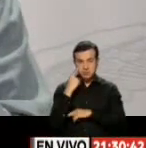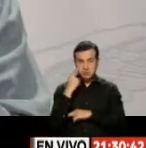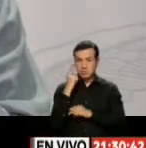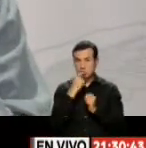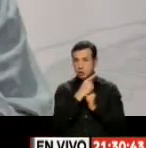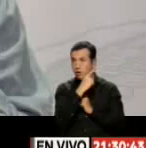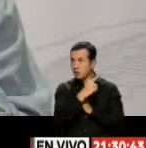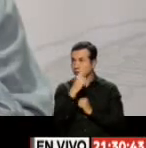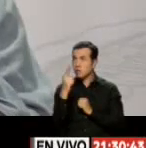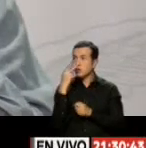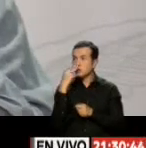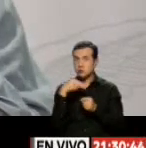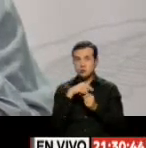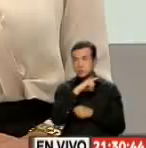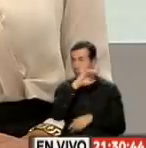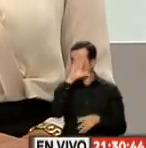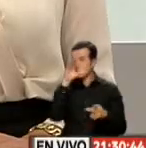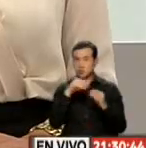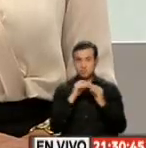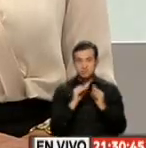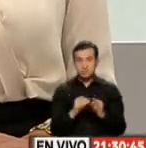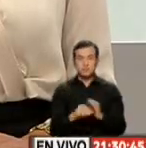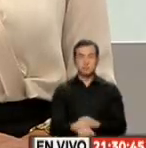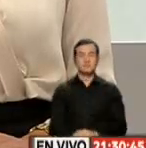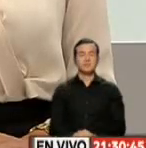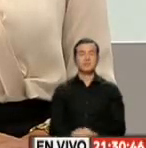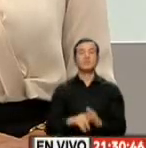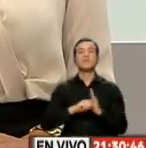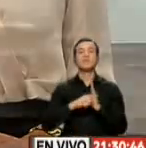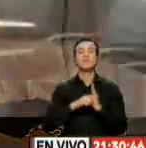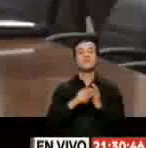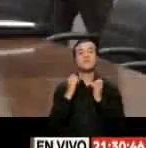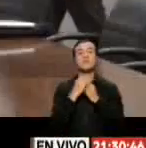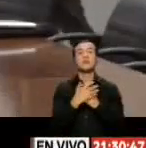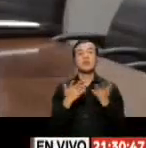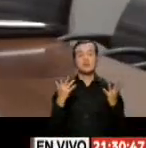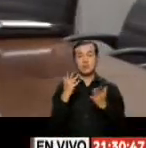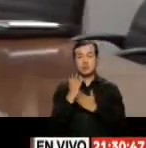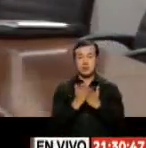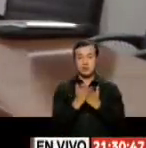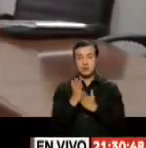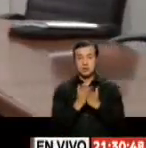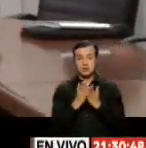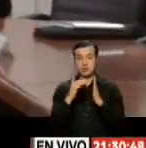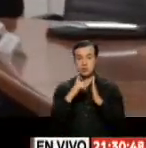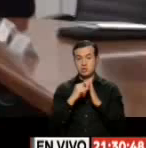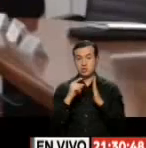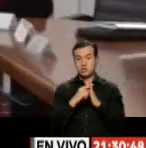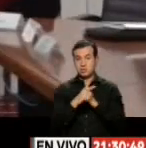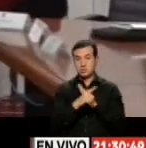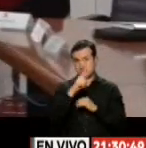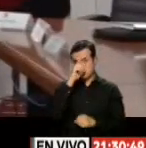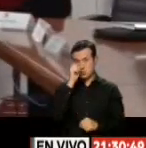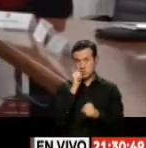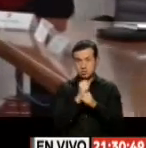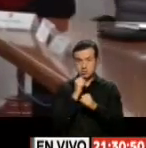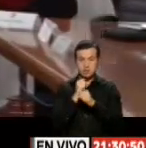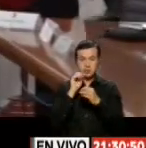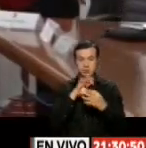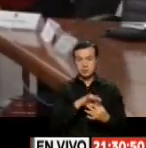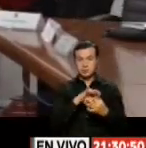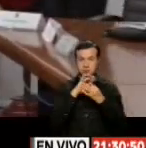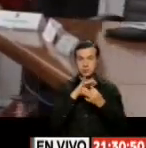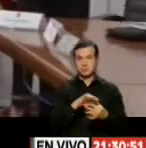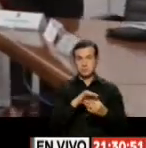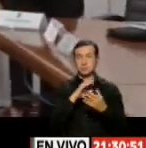cada una de las gasolineras. Y la Contraloría General del Estado y el Servicio de Rentas Internas trabajarán de manera conjunta para